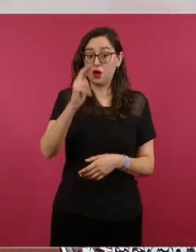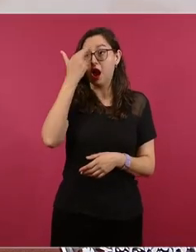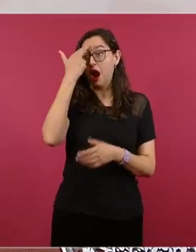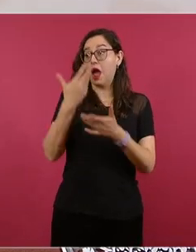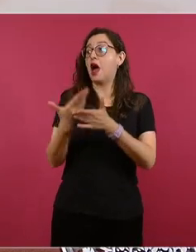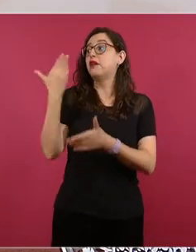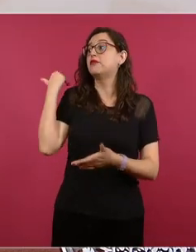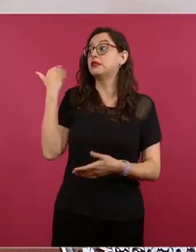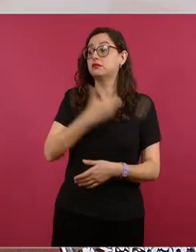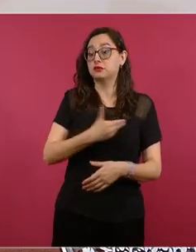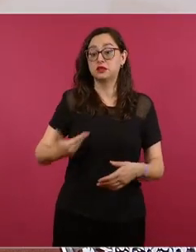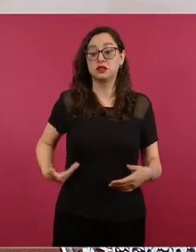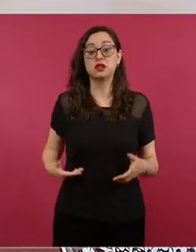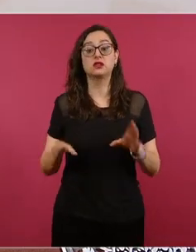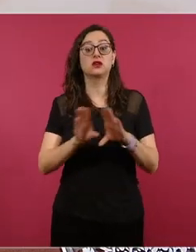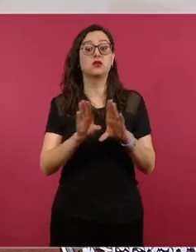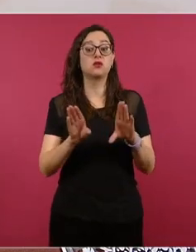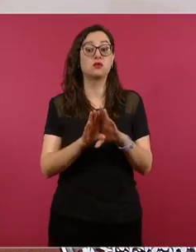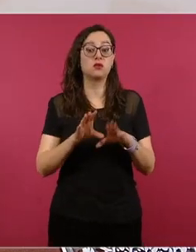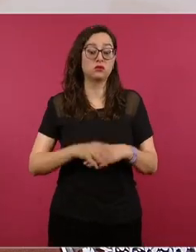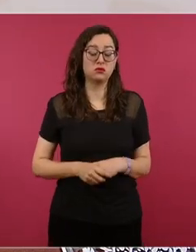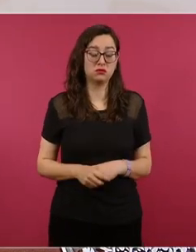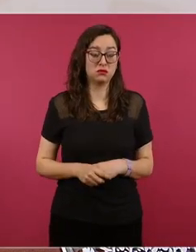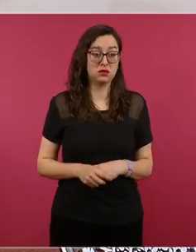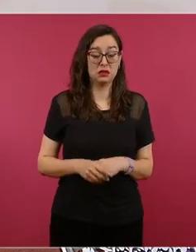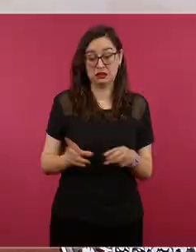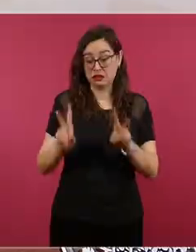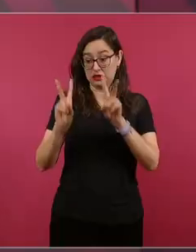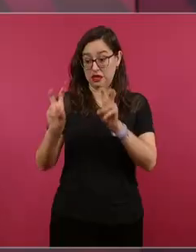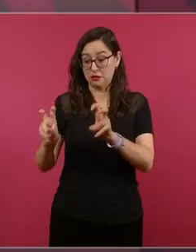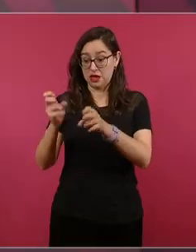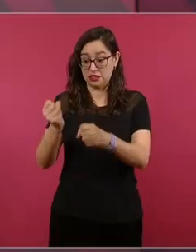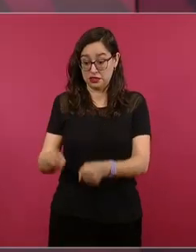de lo que sucedía en materia de seguridad,